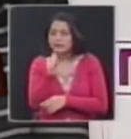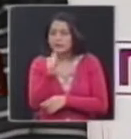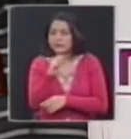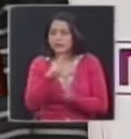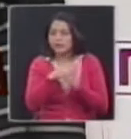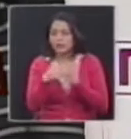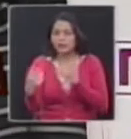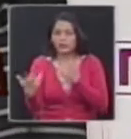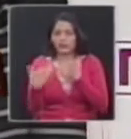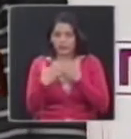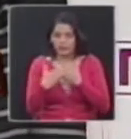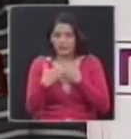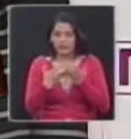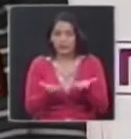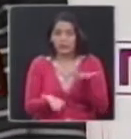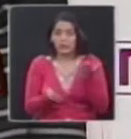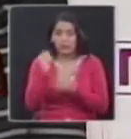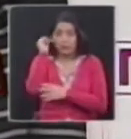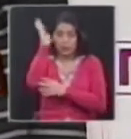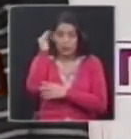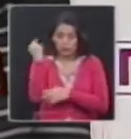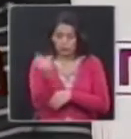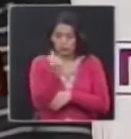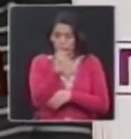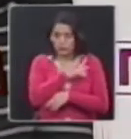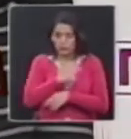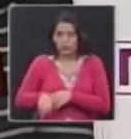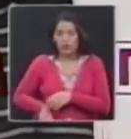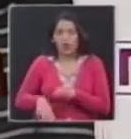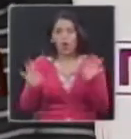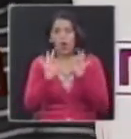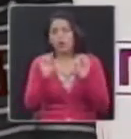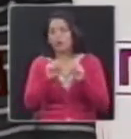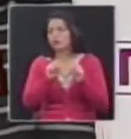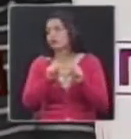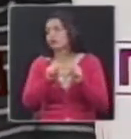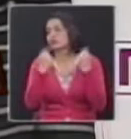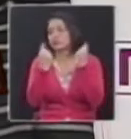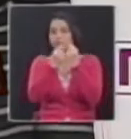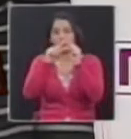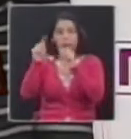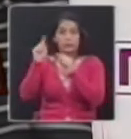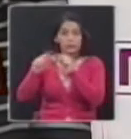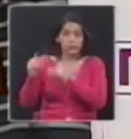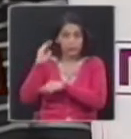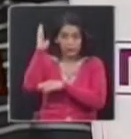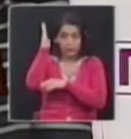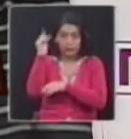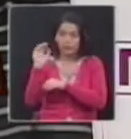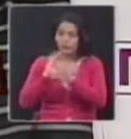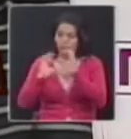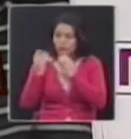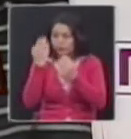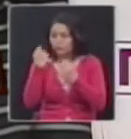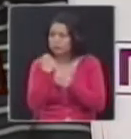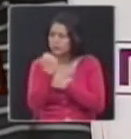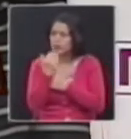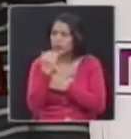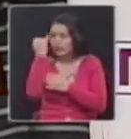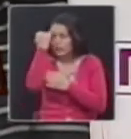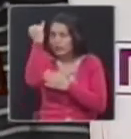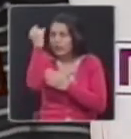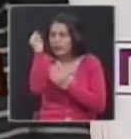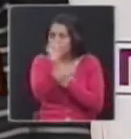manera grupal, que se hayan juntado con otros docentes o con otros estudiantes, pueden plantearnos cuál es esa pequeña práctica educativa